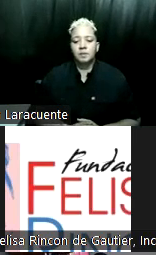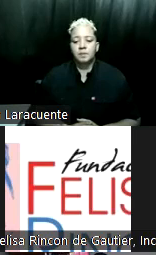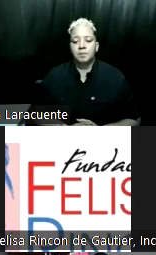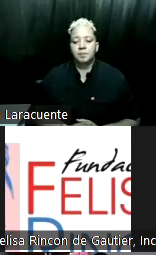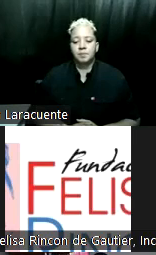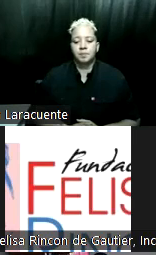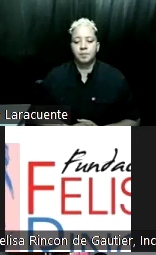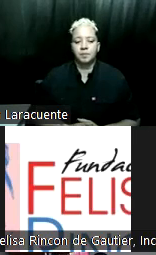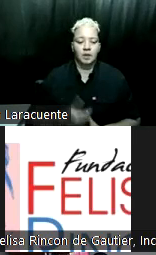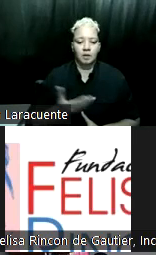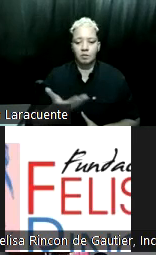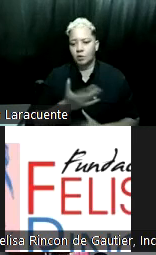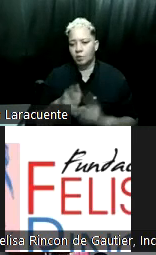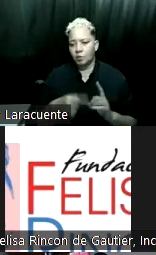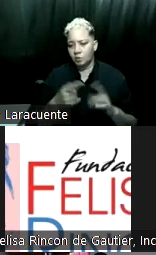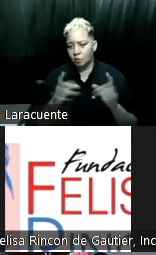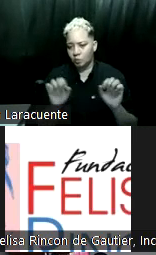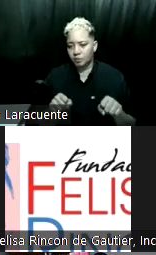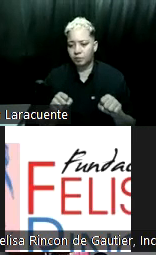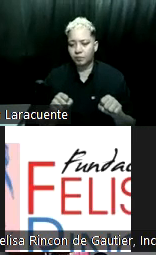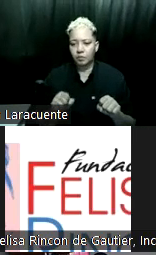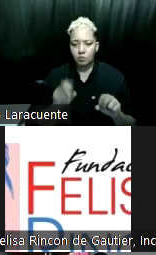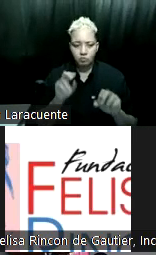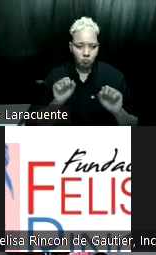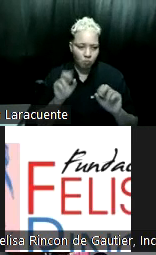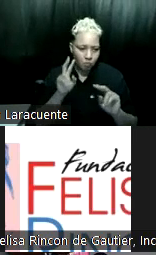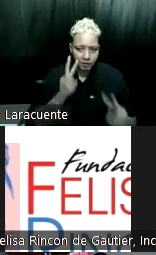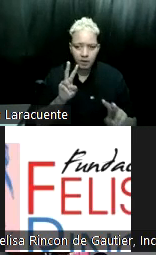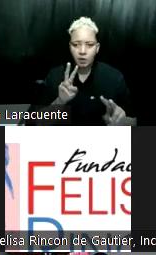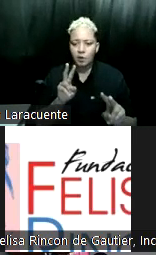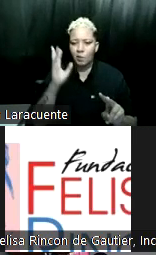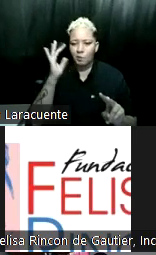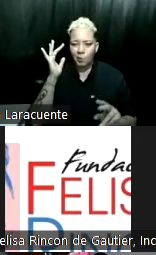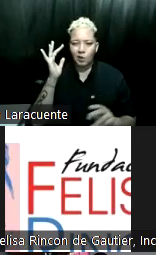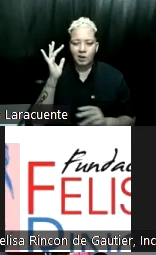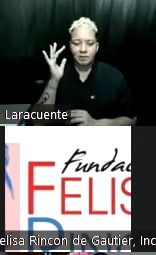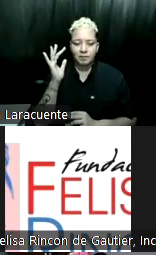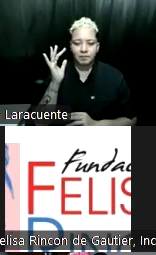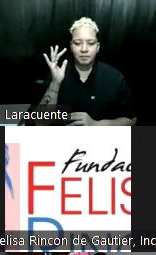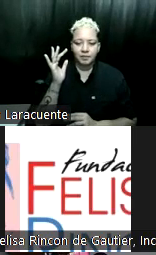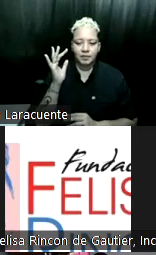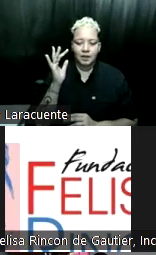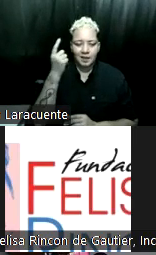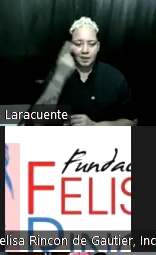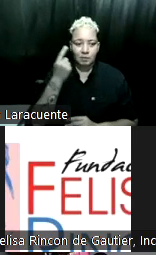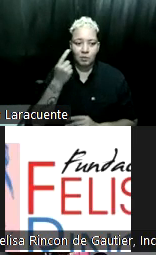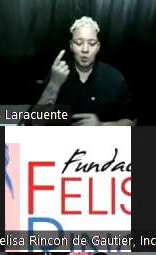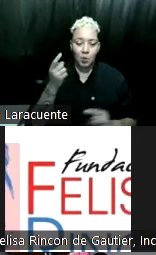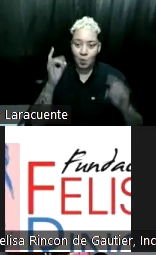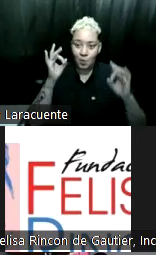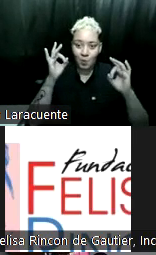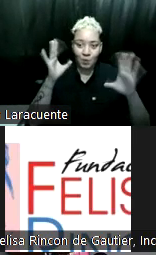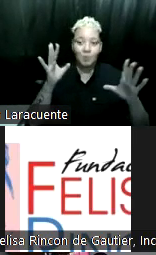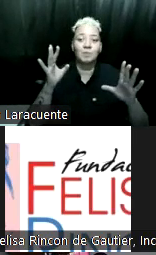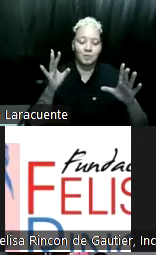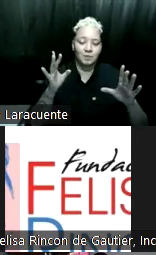invito a que cuando tengan la oportunidad pues lo vean para que vean por qué se considera bien